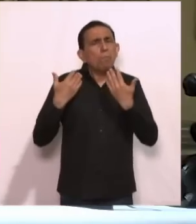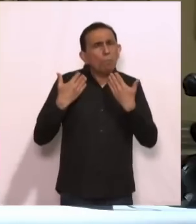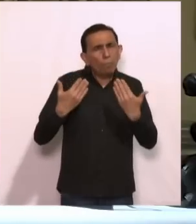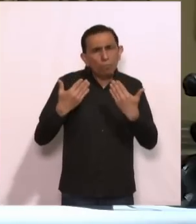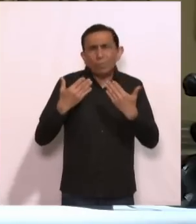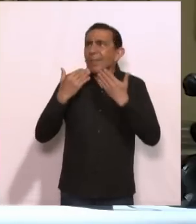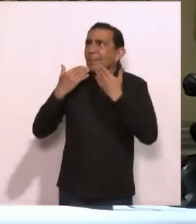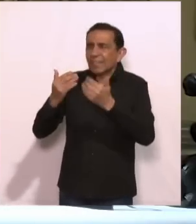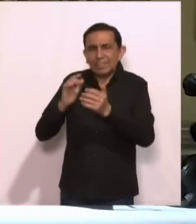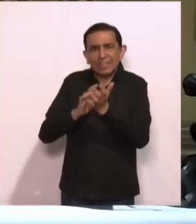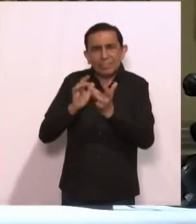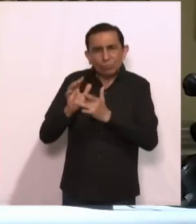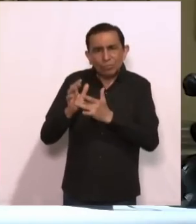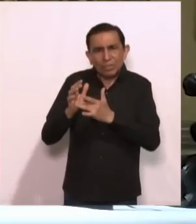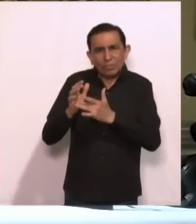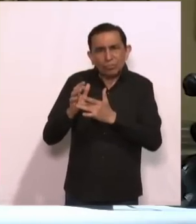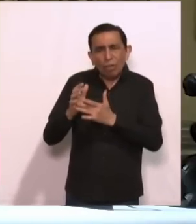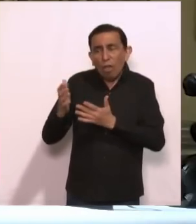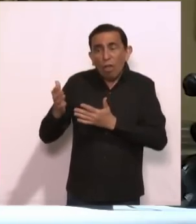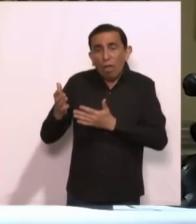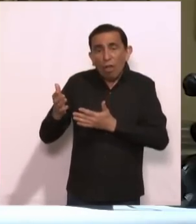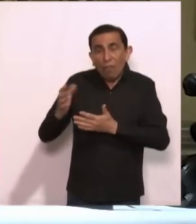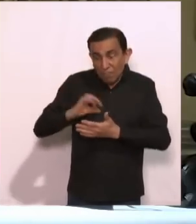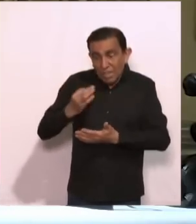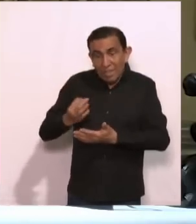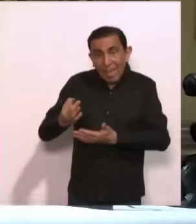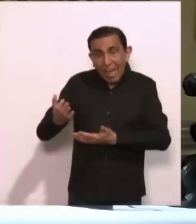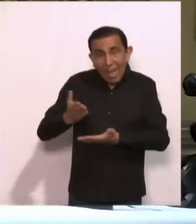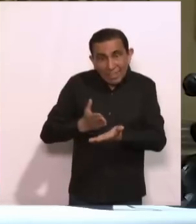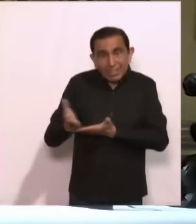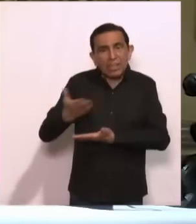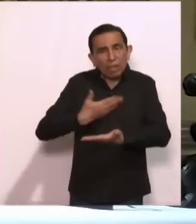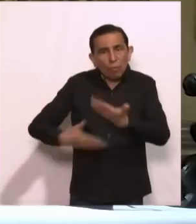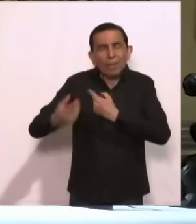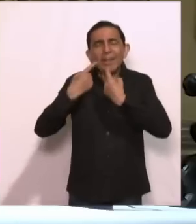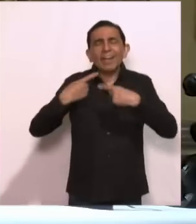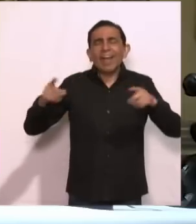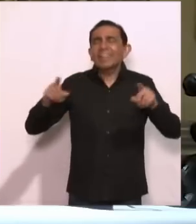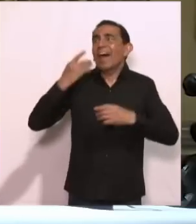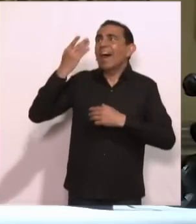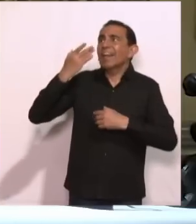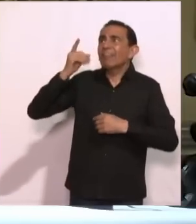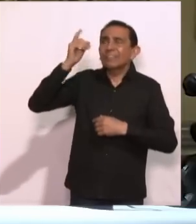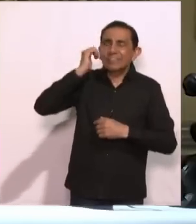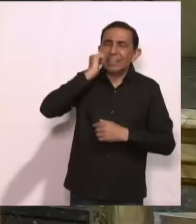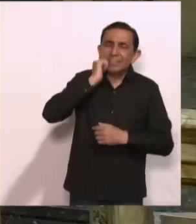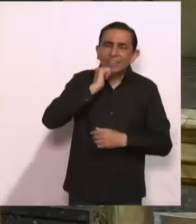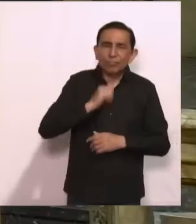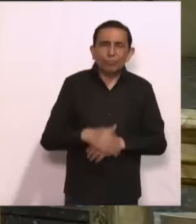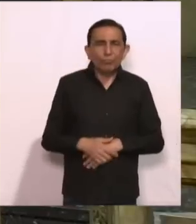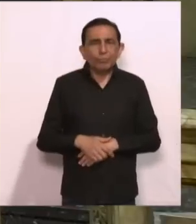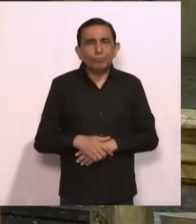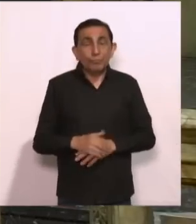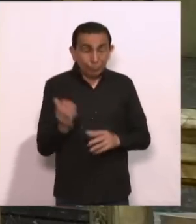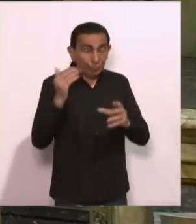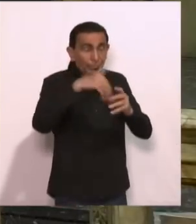tu Hijo Jesucristo compartir la vida eterna y cantar tus alabanzas.